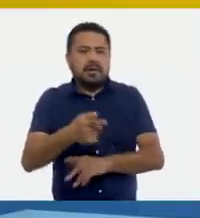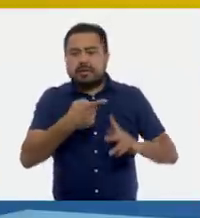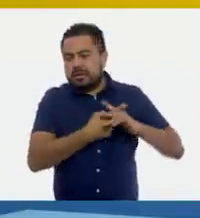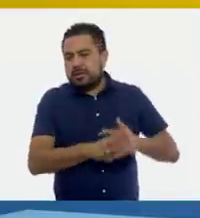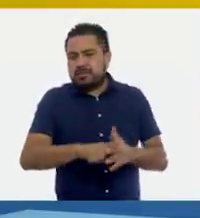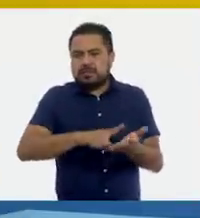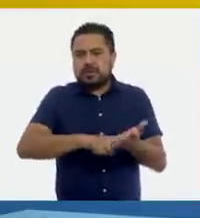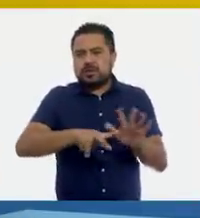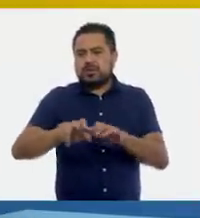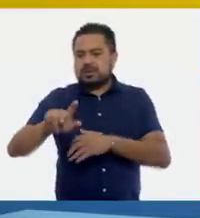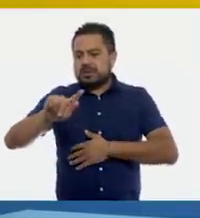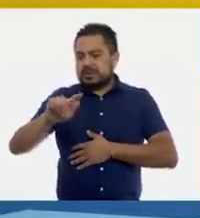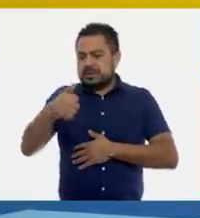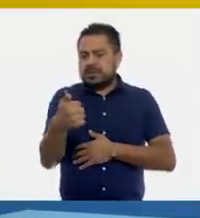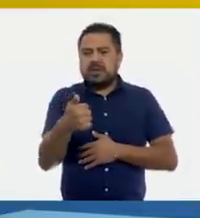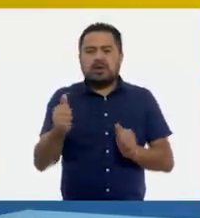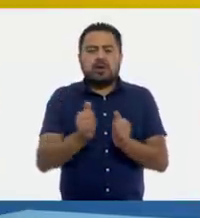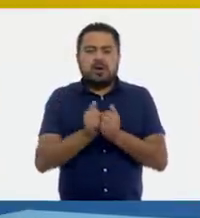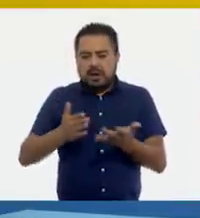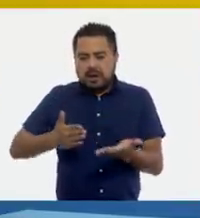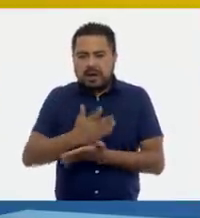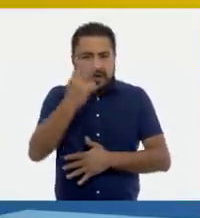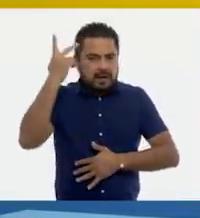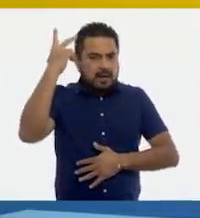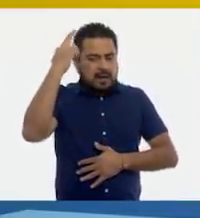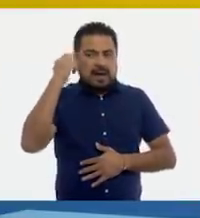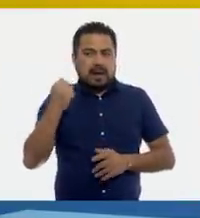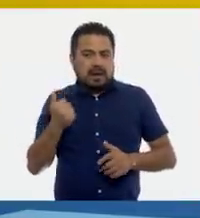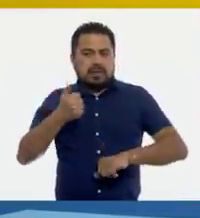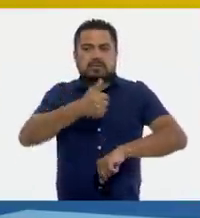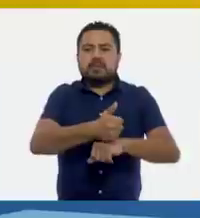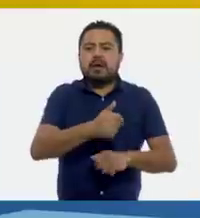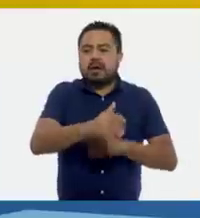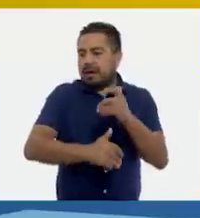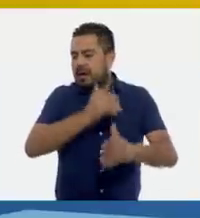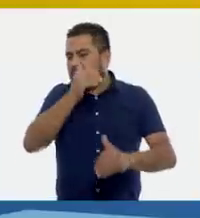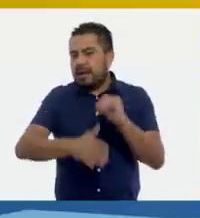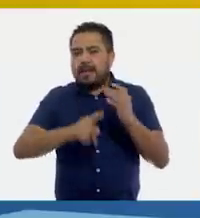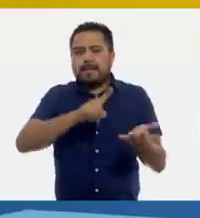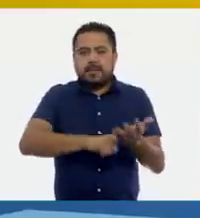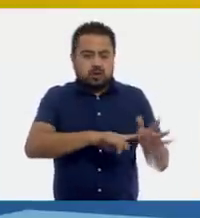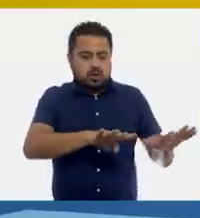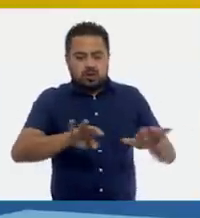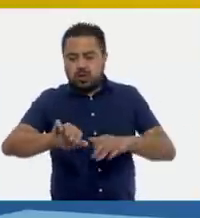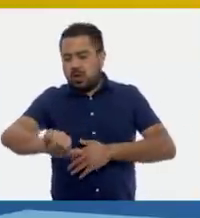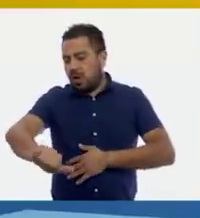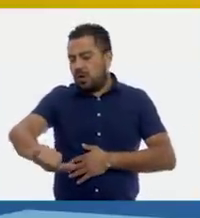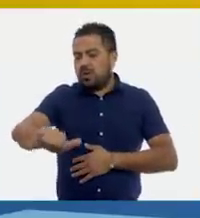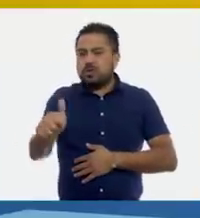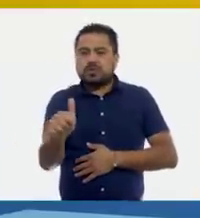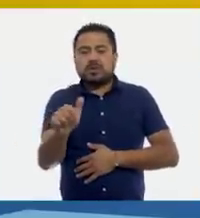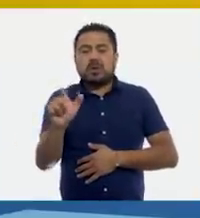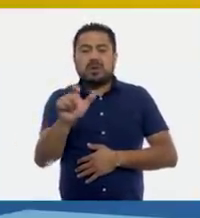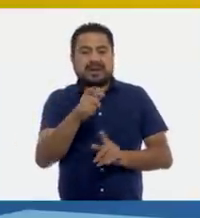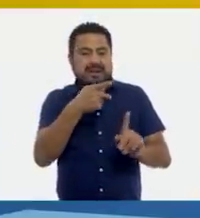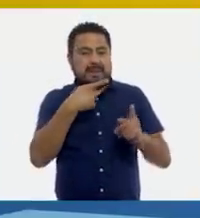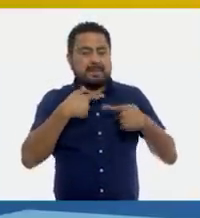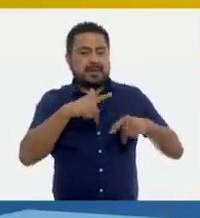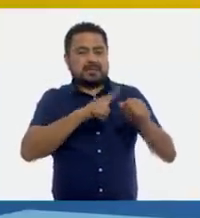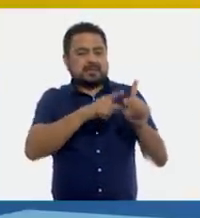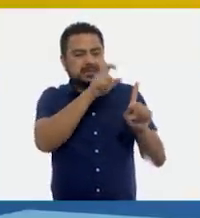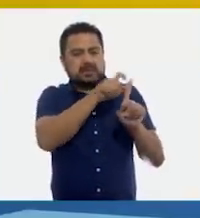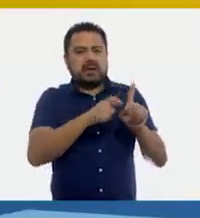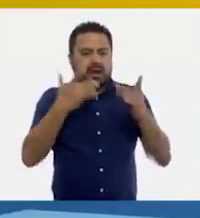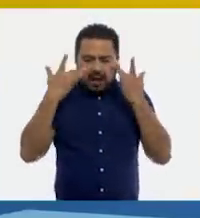en 1876 con la llegada de Díaz al poder y concluye en 1911, cuando este personaje renunció